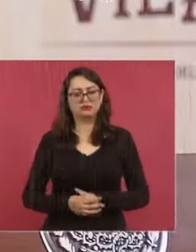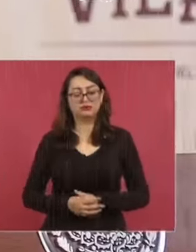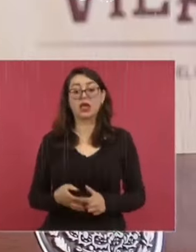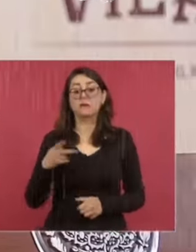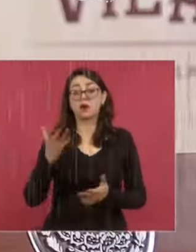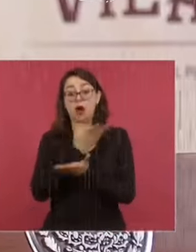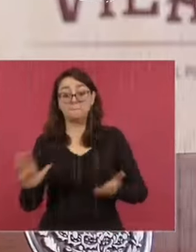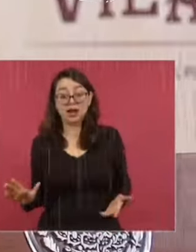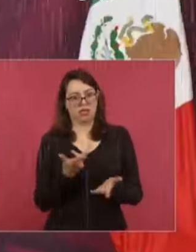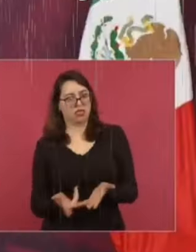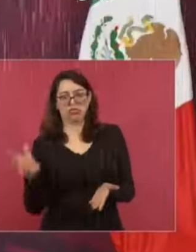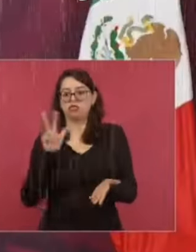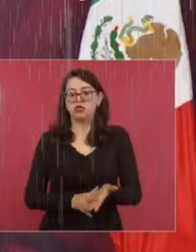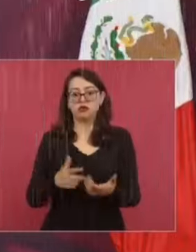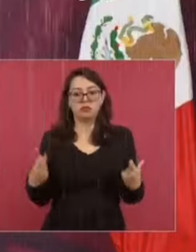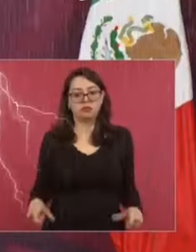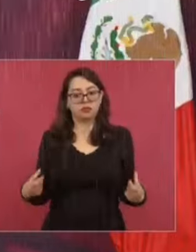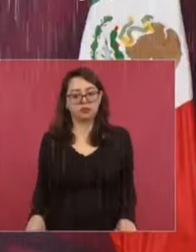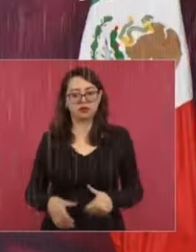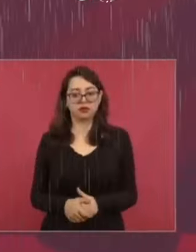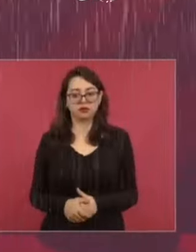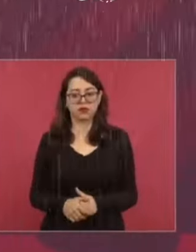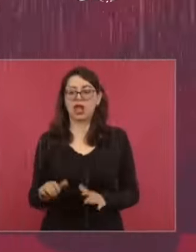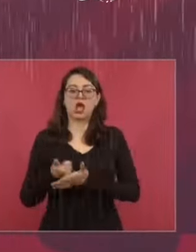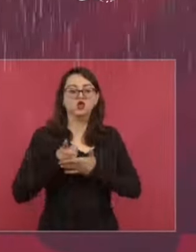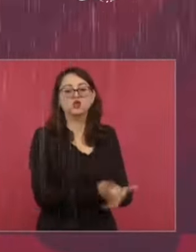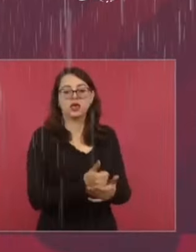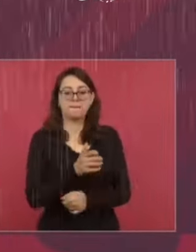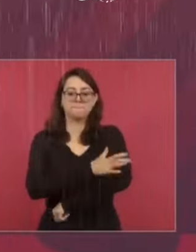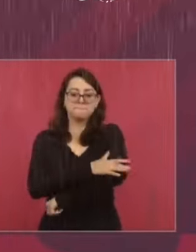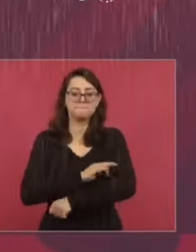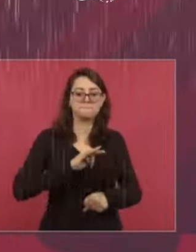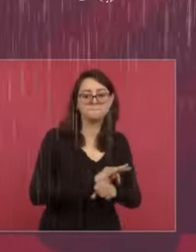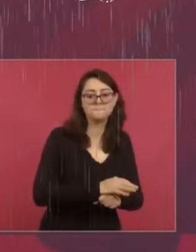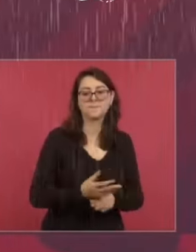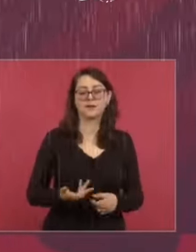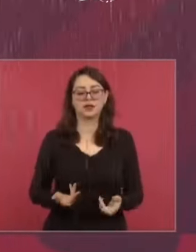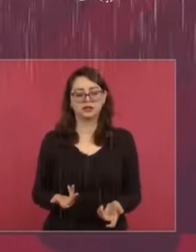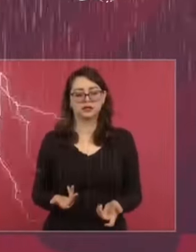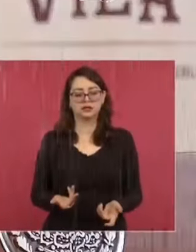los moches, por los favores que llevan a cabo.